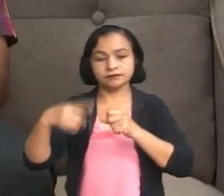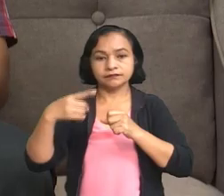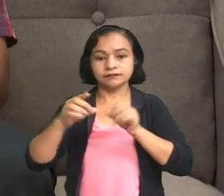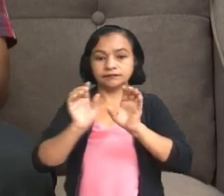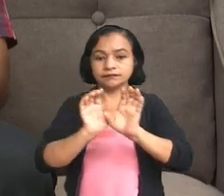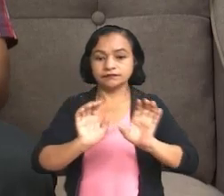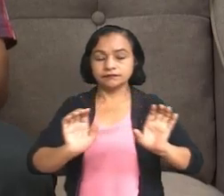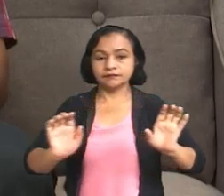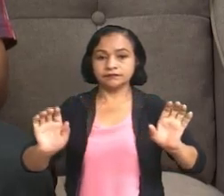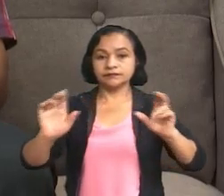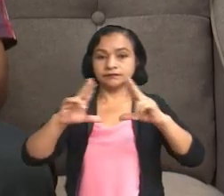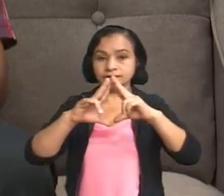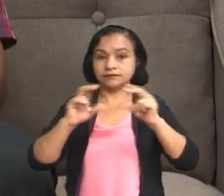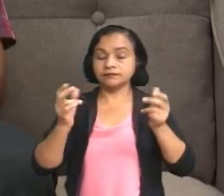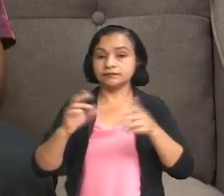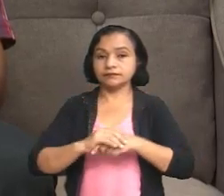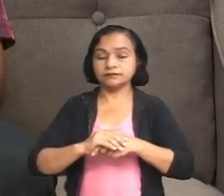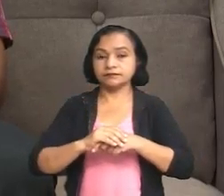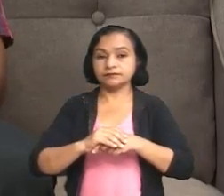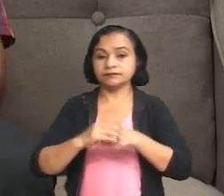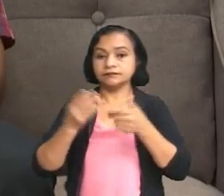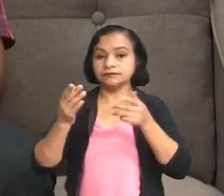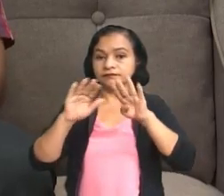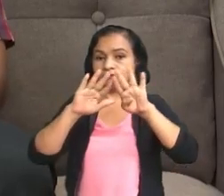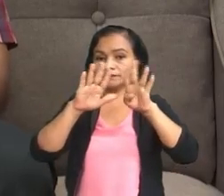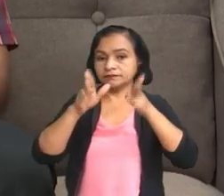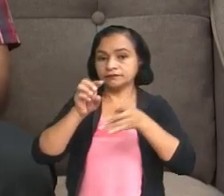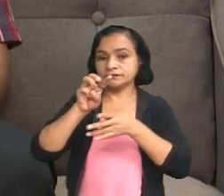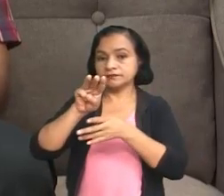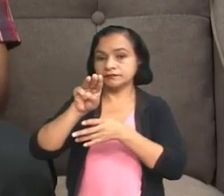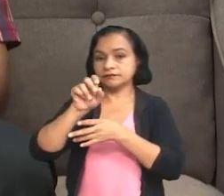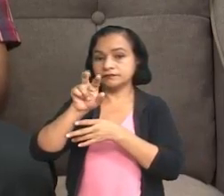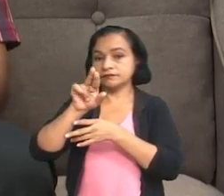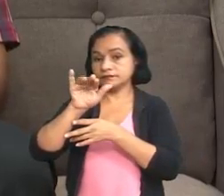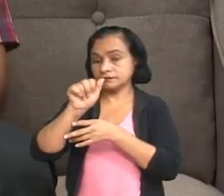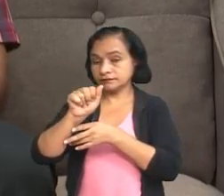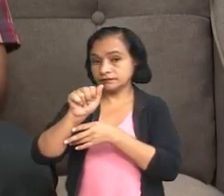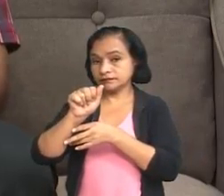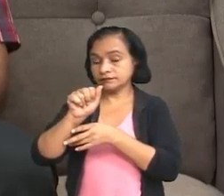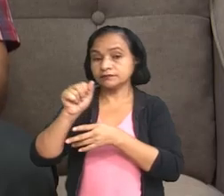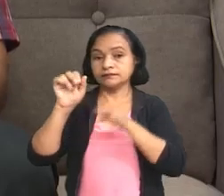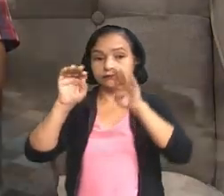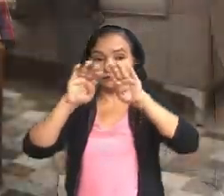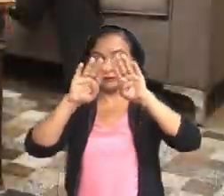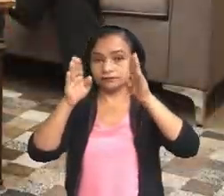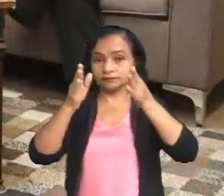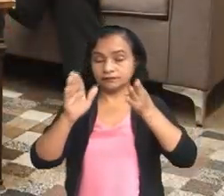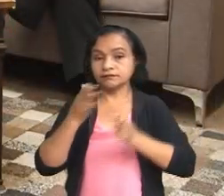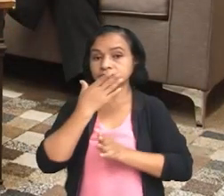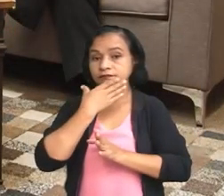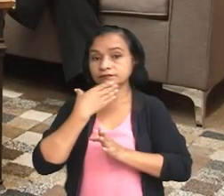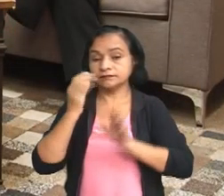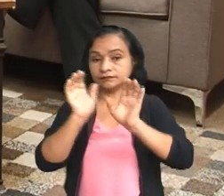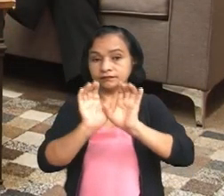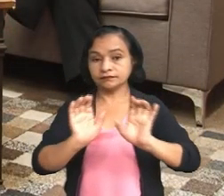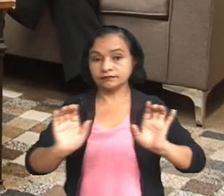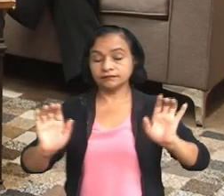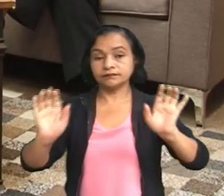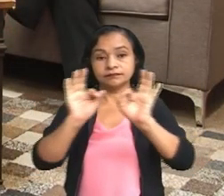niñez nicaragüense. Para ello, pues con nosotros la compañera María Gilma Ronzales, quien es integrante de la Comisión de la Mujer, Juventud y Niñez y